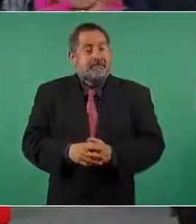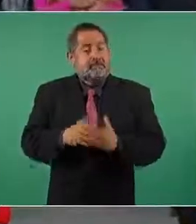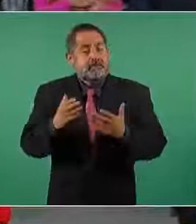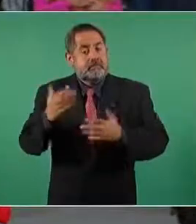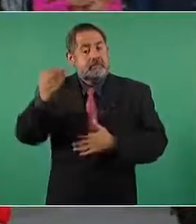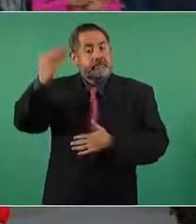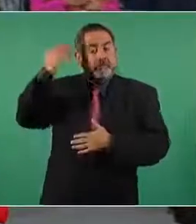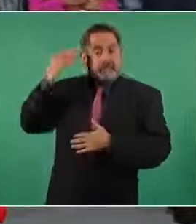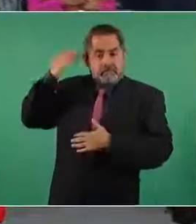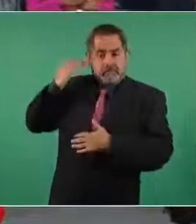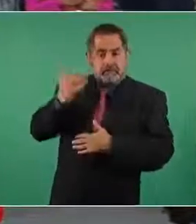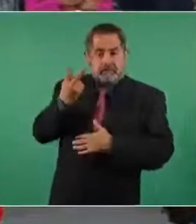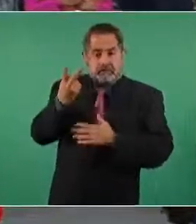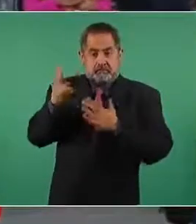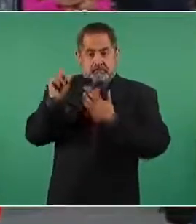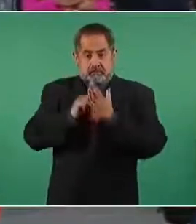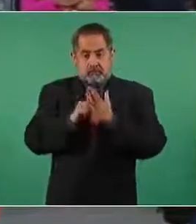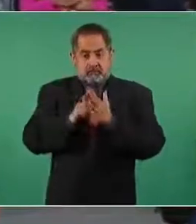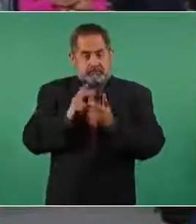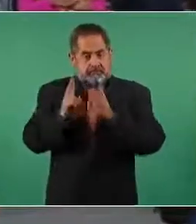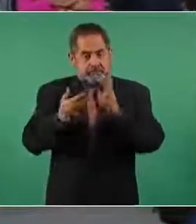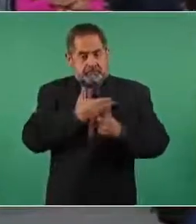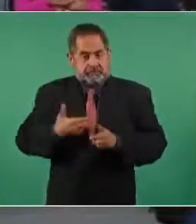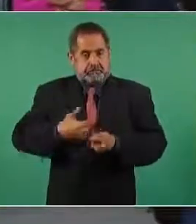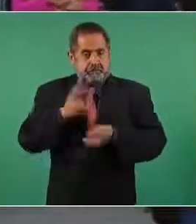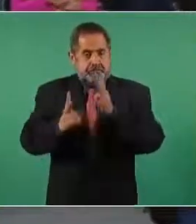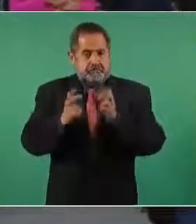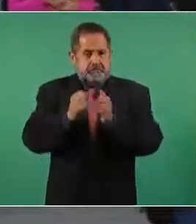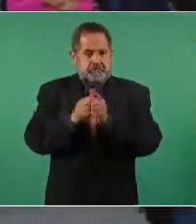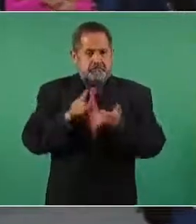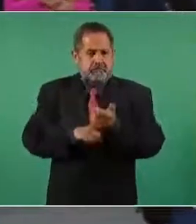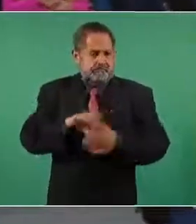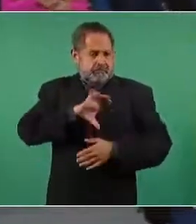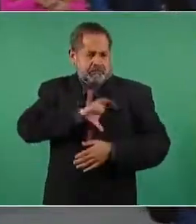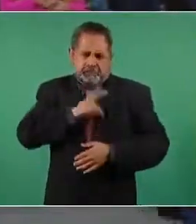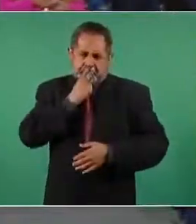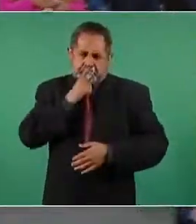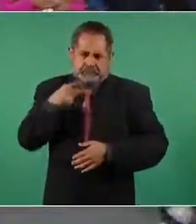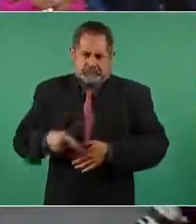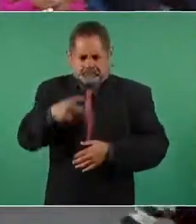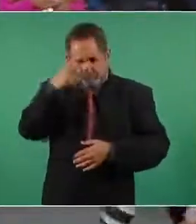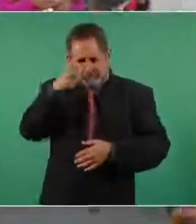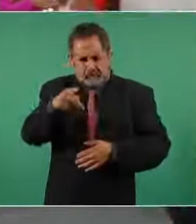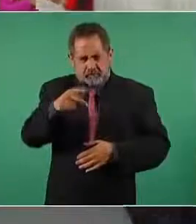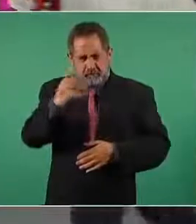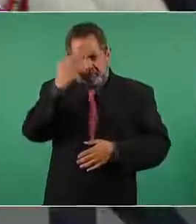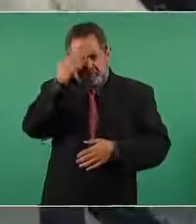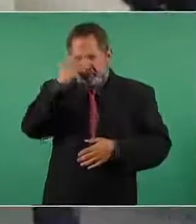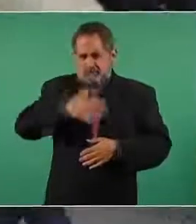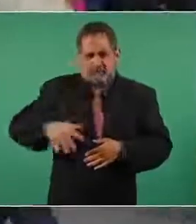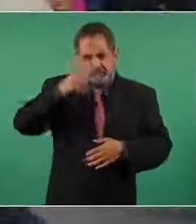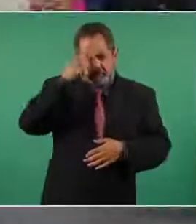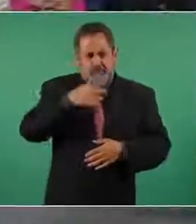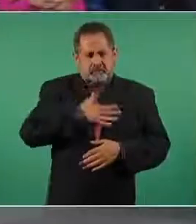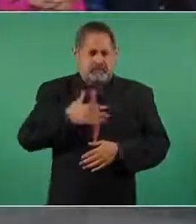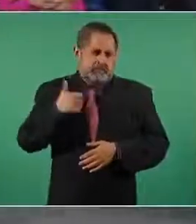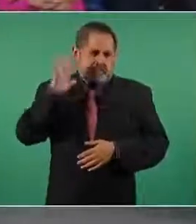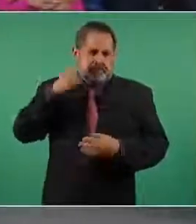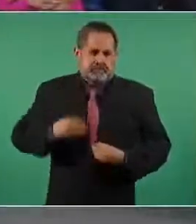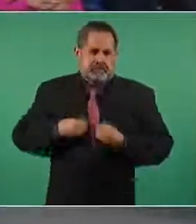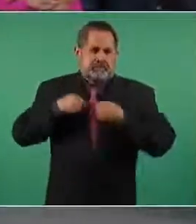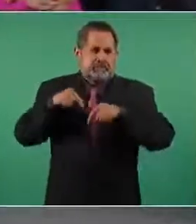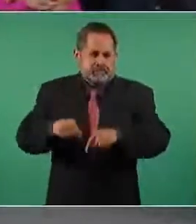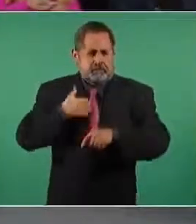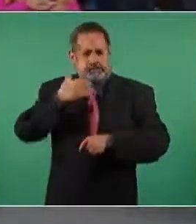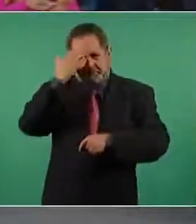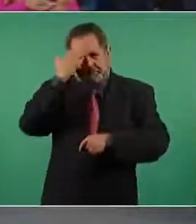En aquel entonces, hace dos meses, cuando vine, presidente, yo hablé del cariño que tengo por este país y el conocimiento que tengo de este país porque yo he vivido aquí y